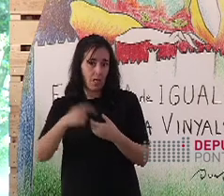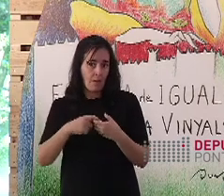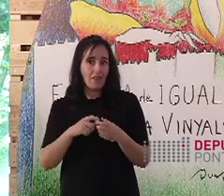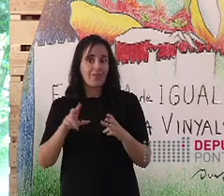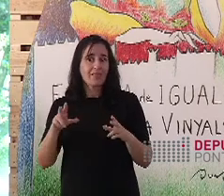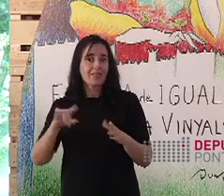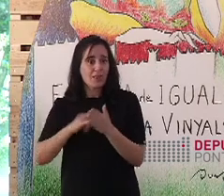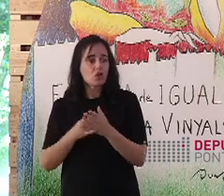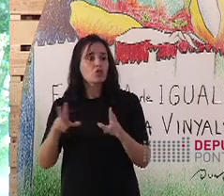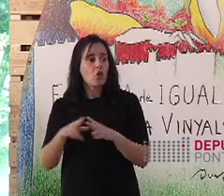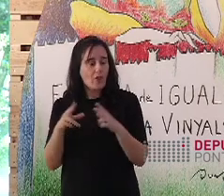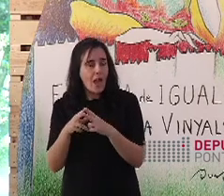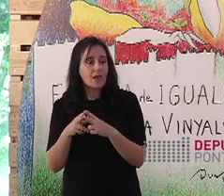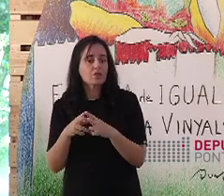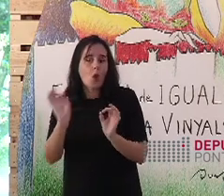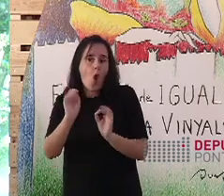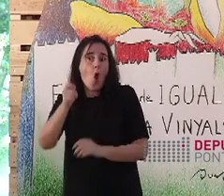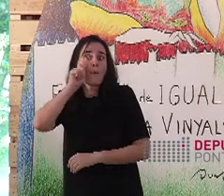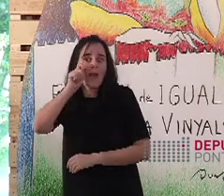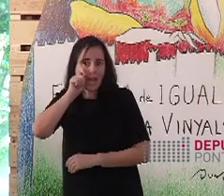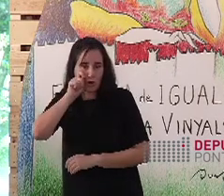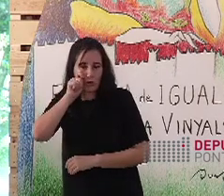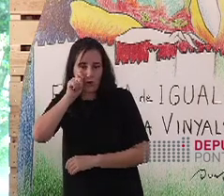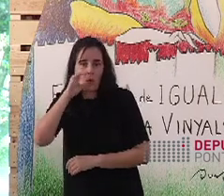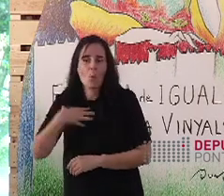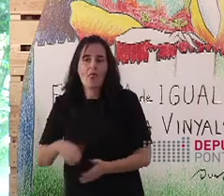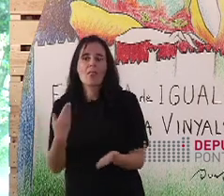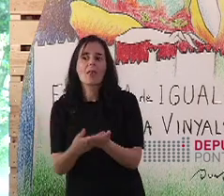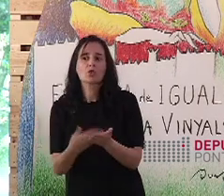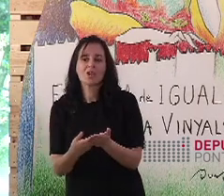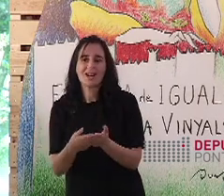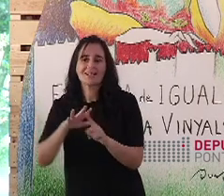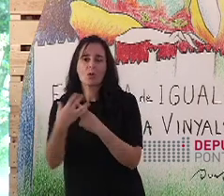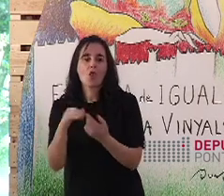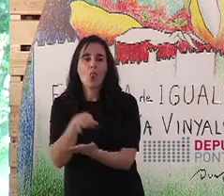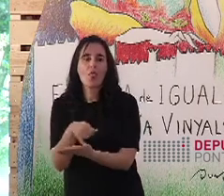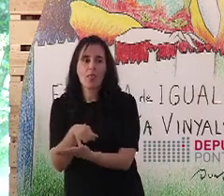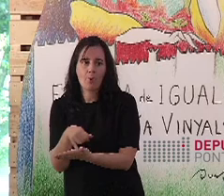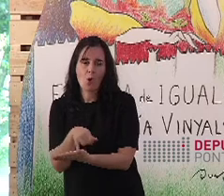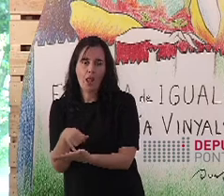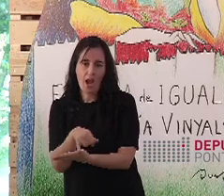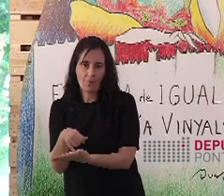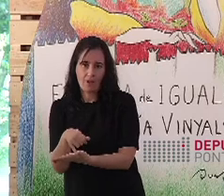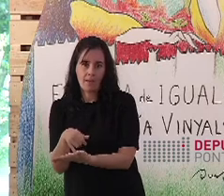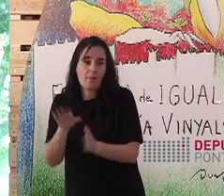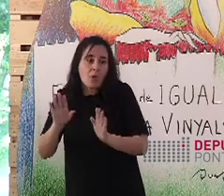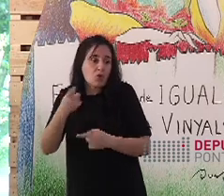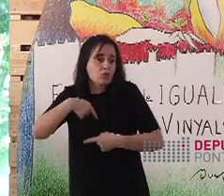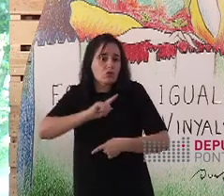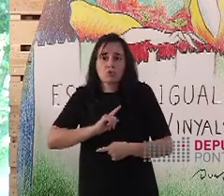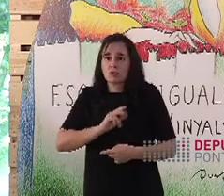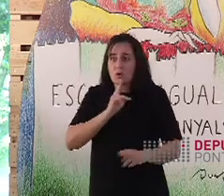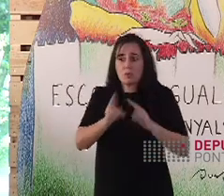ao mellor si podríamos ser, non, como peritos, que puderan acreditar esa situación. Que pasa? Que non articulamos. Non estamos articulando unha